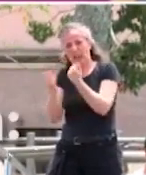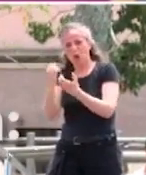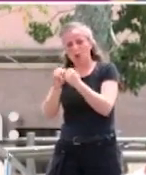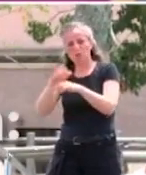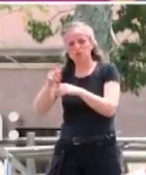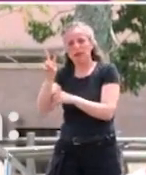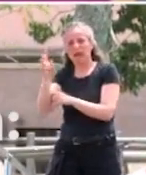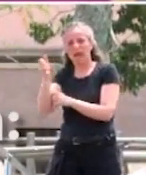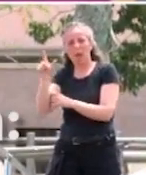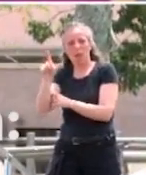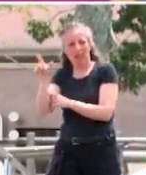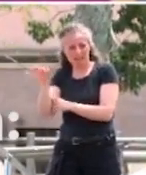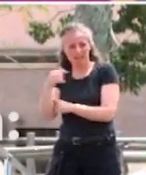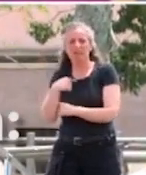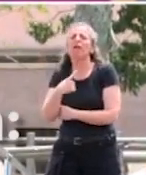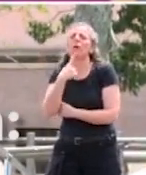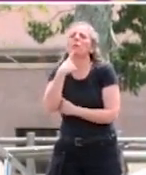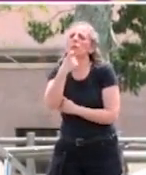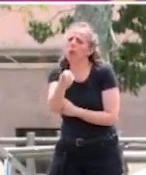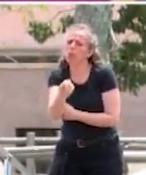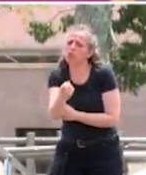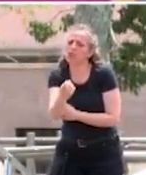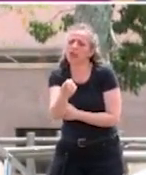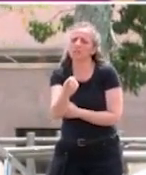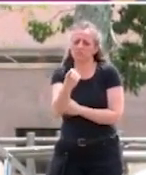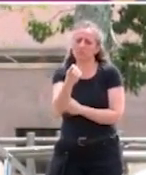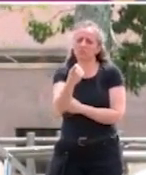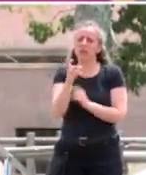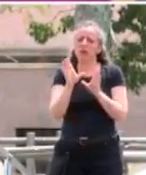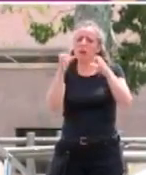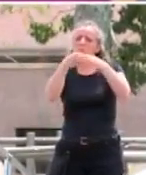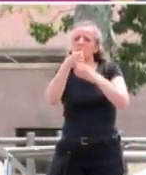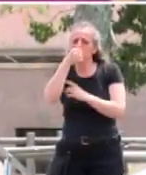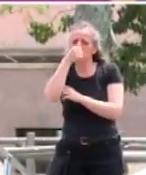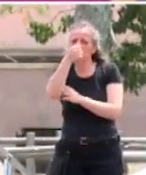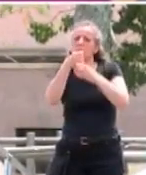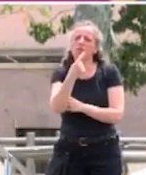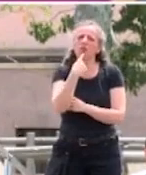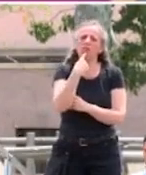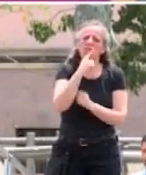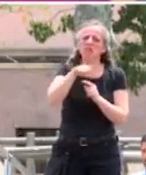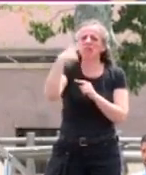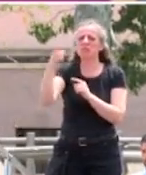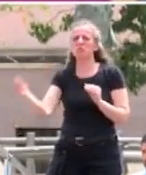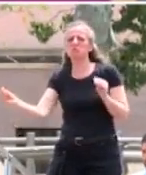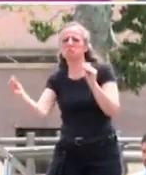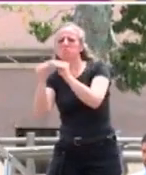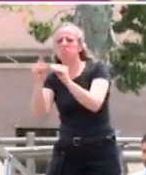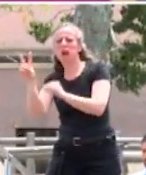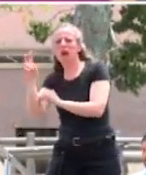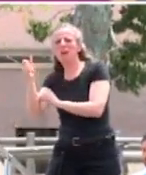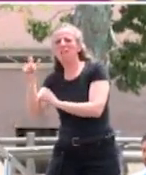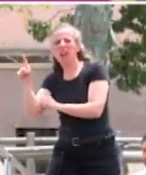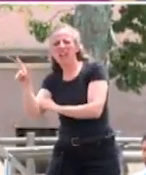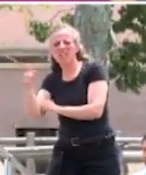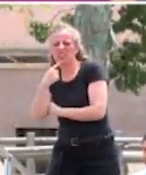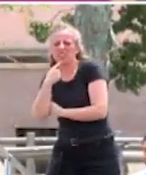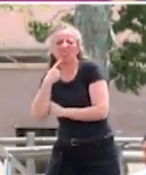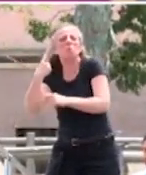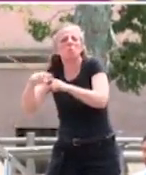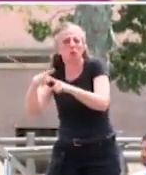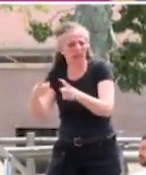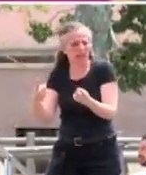Valls. Entonces yo hago una pregunta. ¿Por qué el Partido Socialista dice que va a pactar con Manuel Valls? ¿Por qué lo dicen? Eso no es